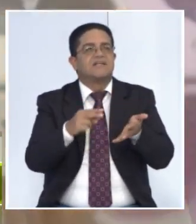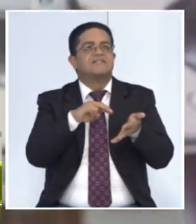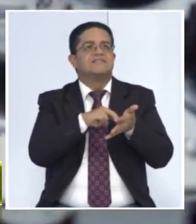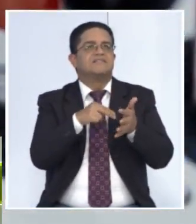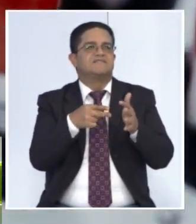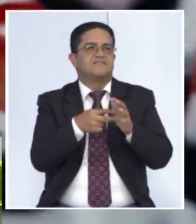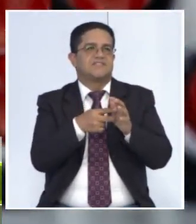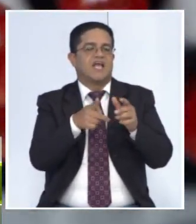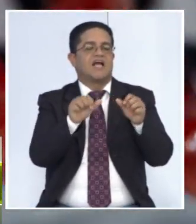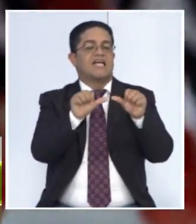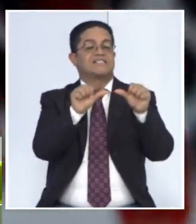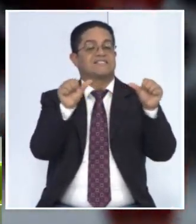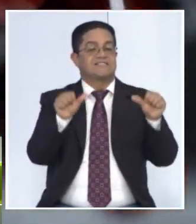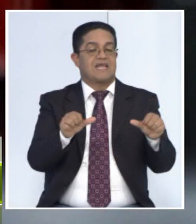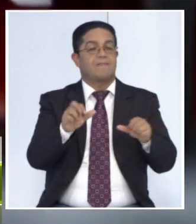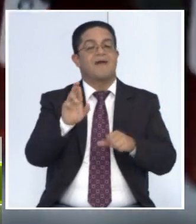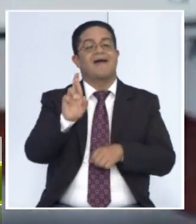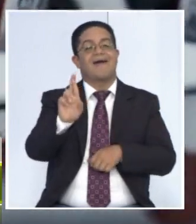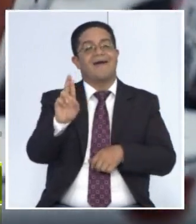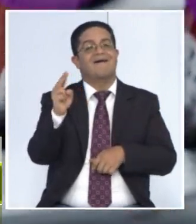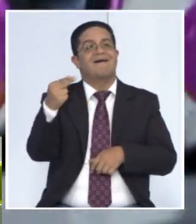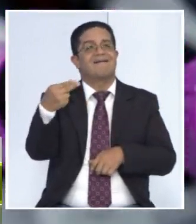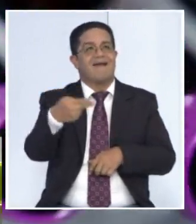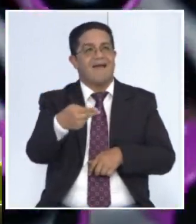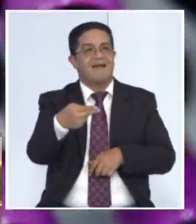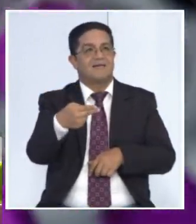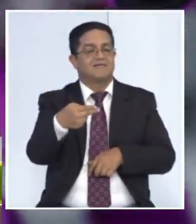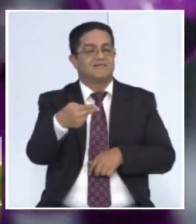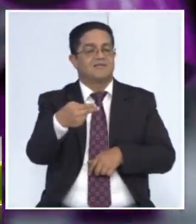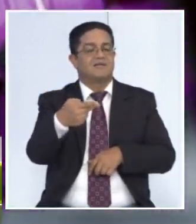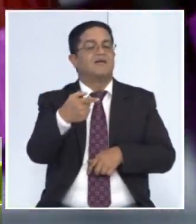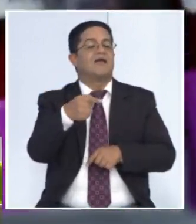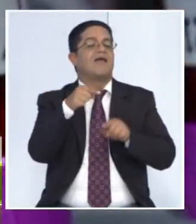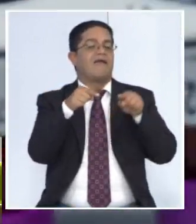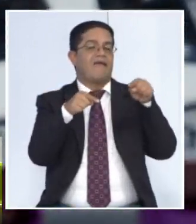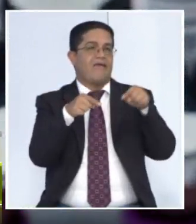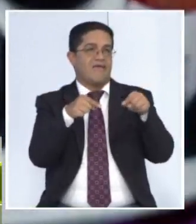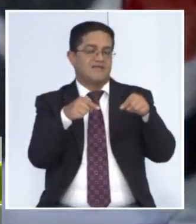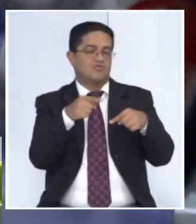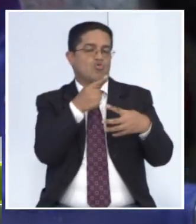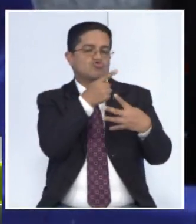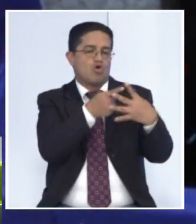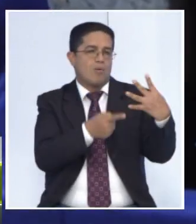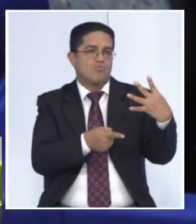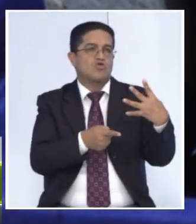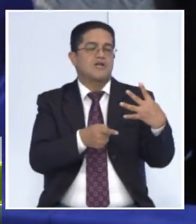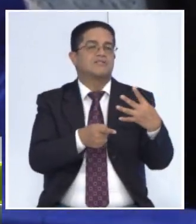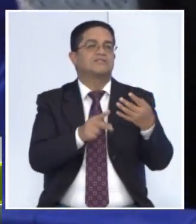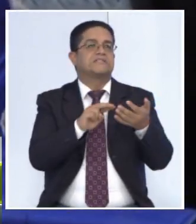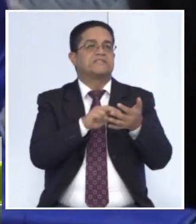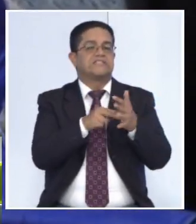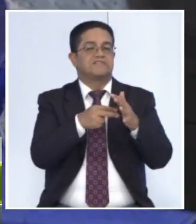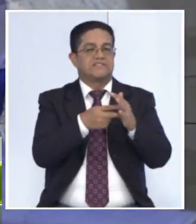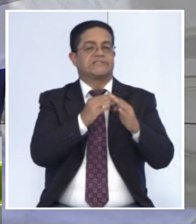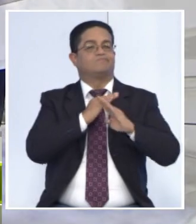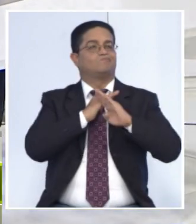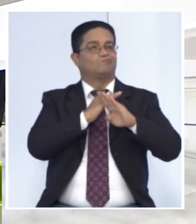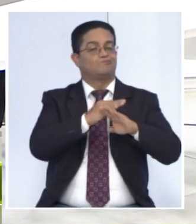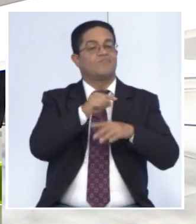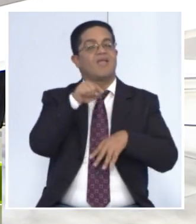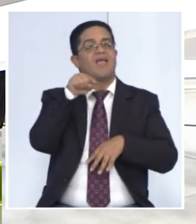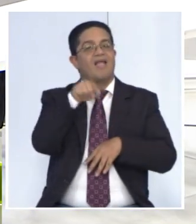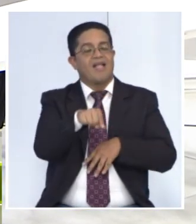el sistema RH, y es un antígeno que se denomina que es sumamente inmunógeno porque él